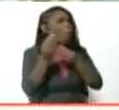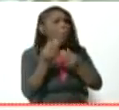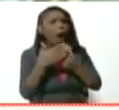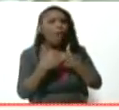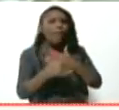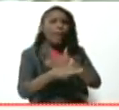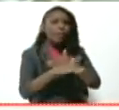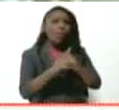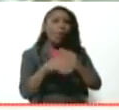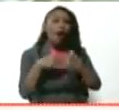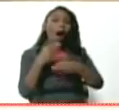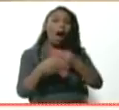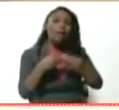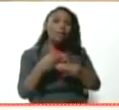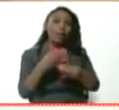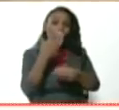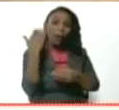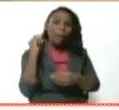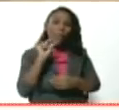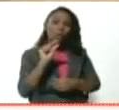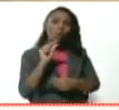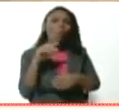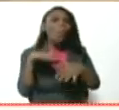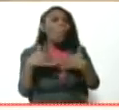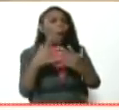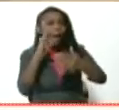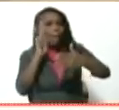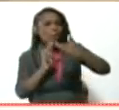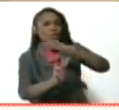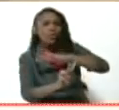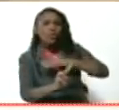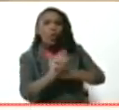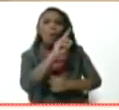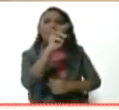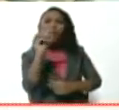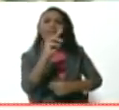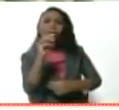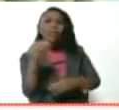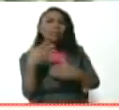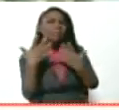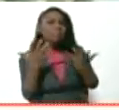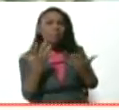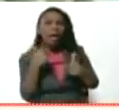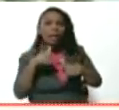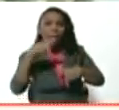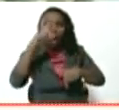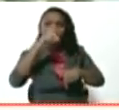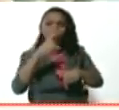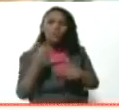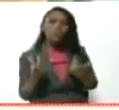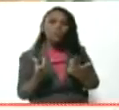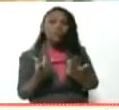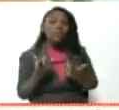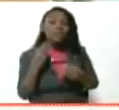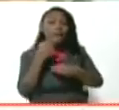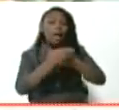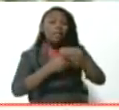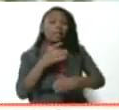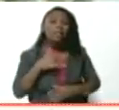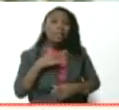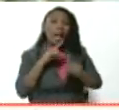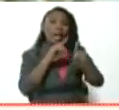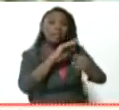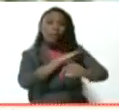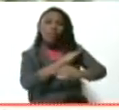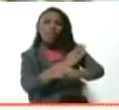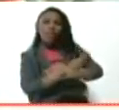adelantaba hace algunos minutos, ¿cuál es la proyección 2020 para este año, precisamente de hacer sentir esa